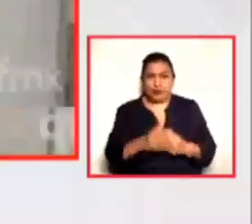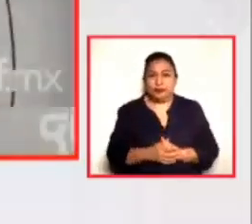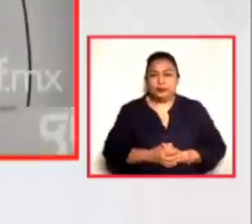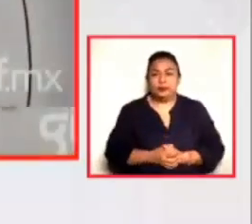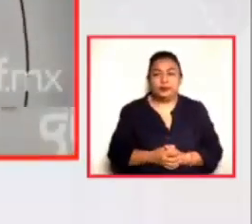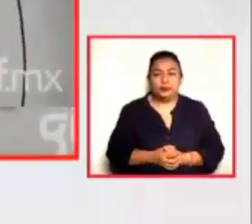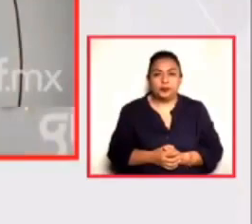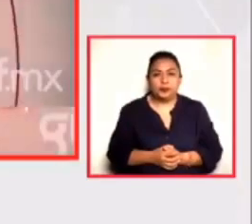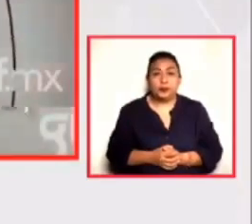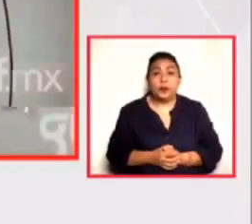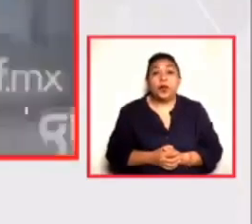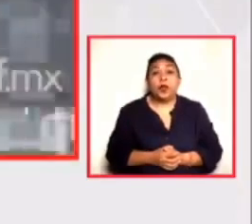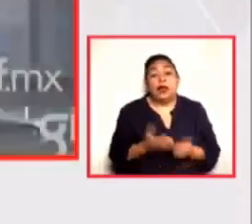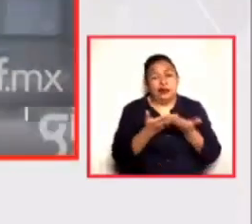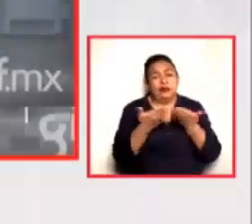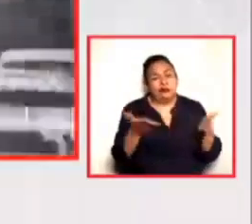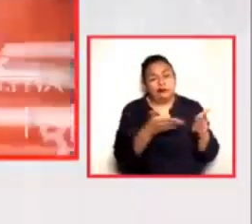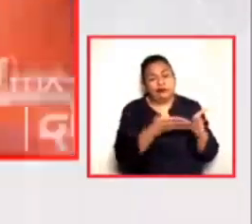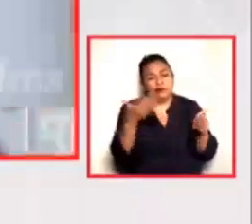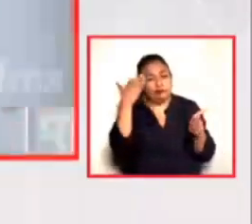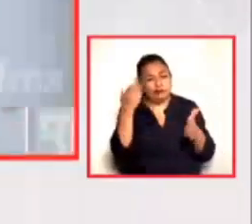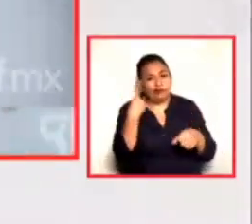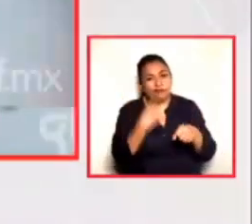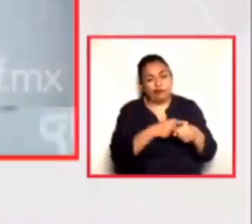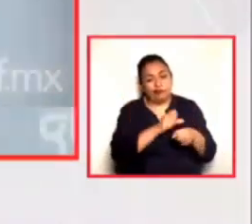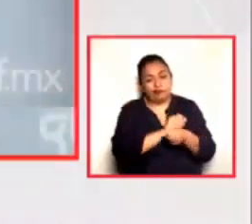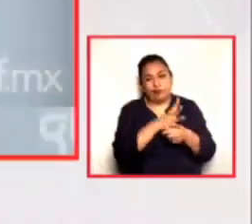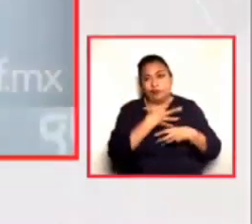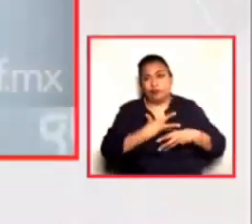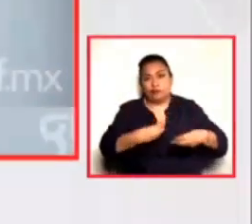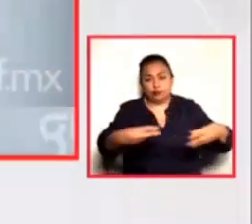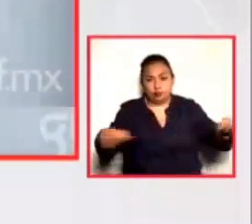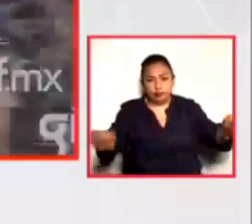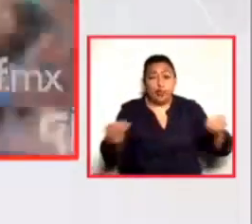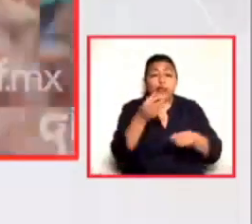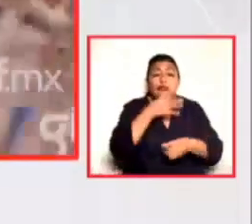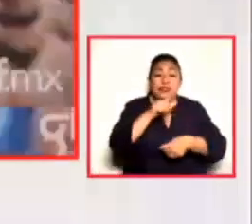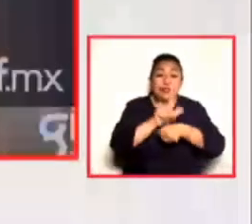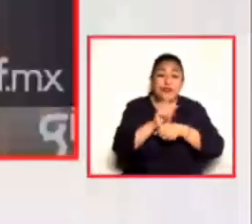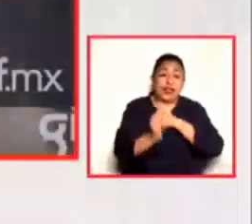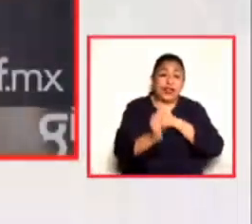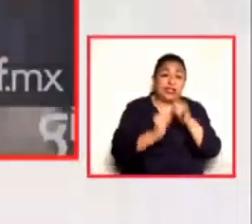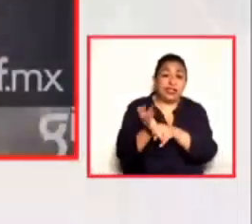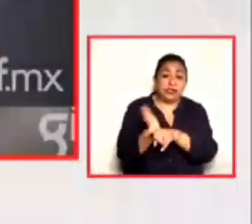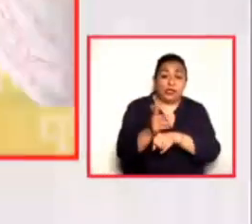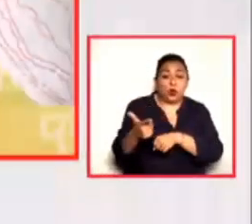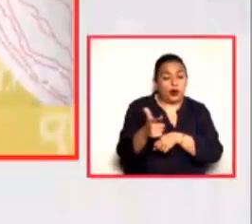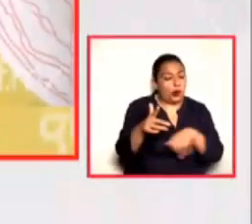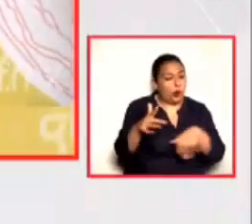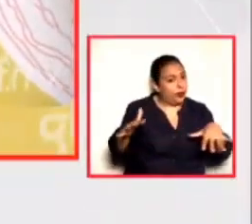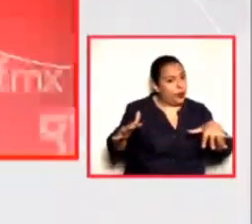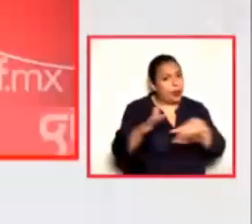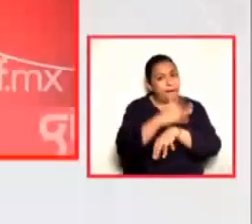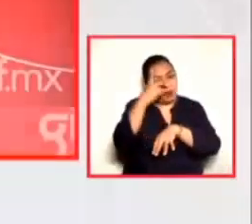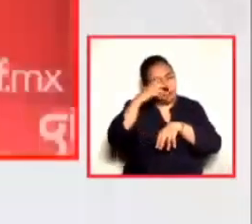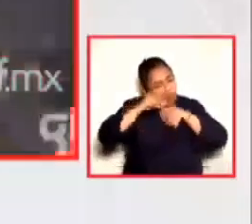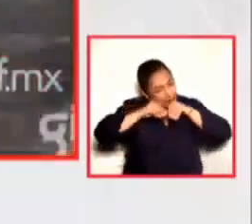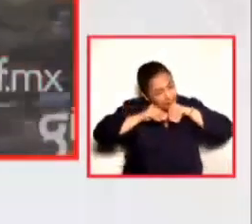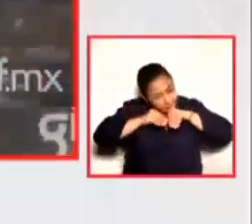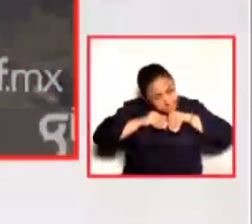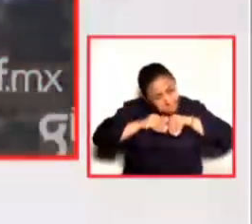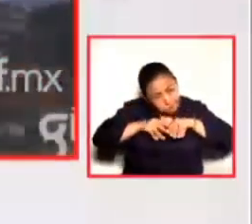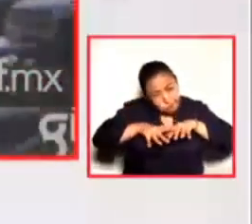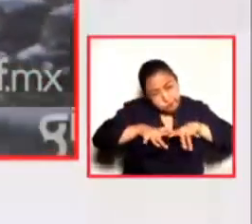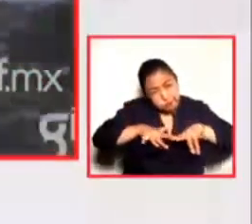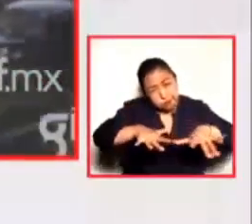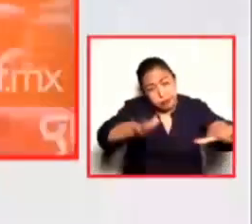En tiempos de pandemia, el Festival Internacional de Cine Guanajuato se reinventa para llegar más lejos que nunca, con proyecciones